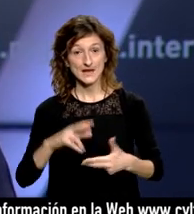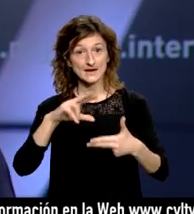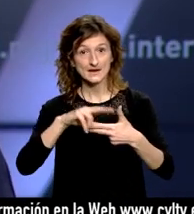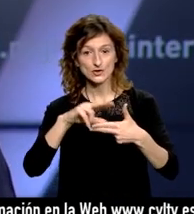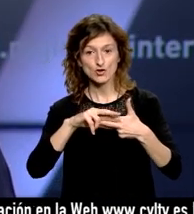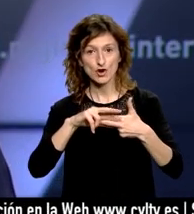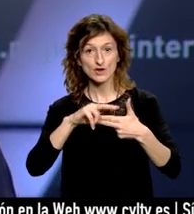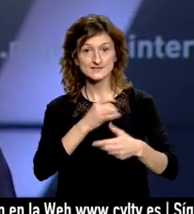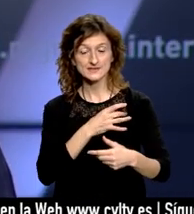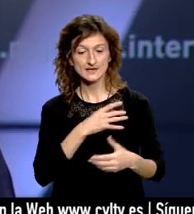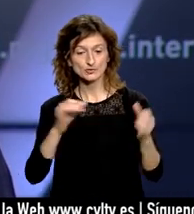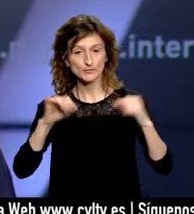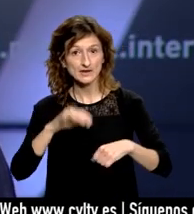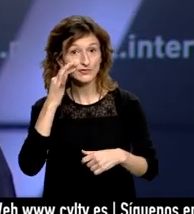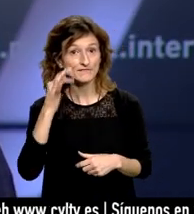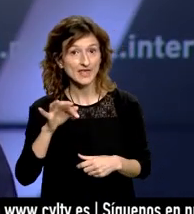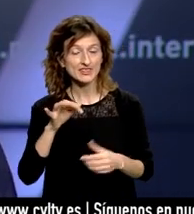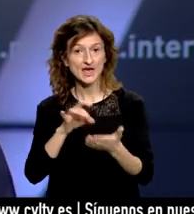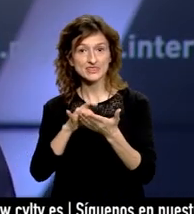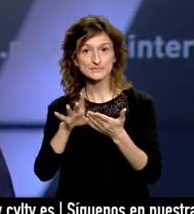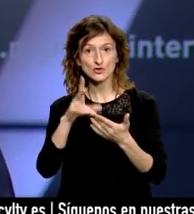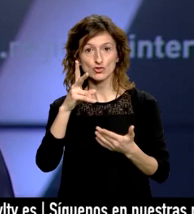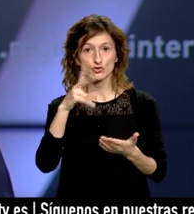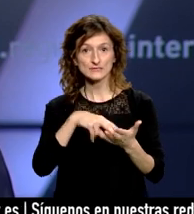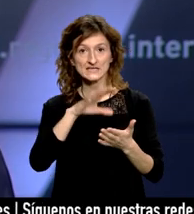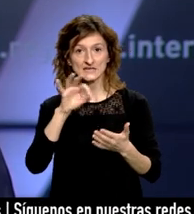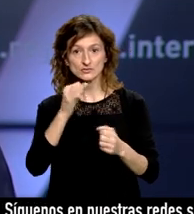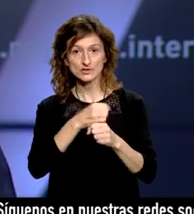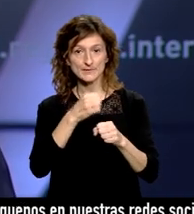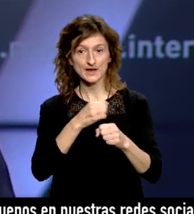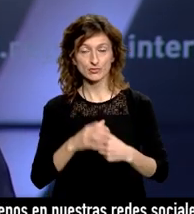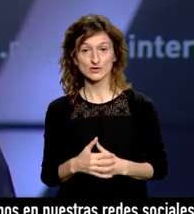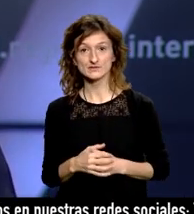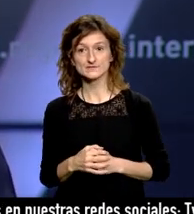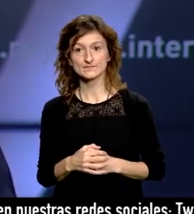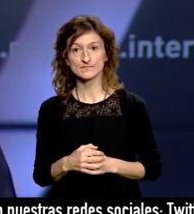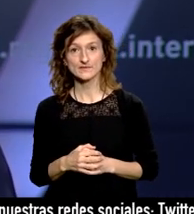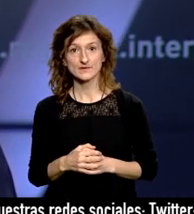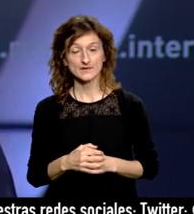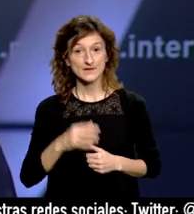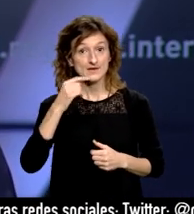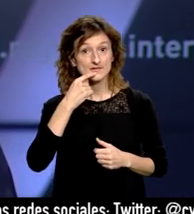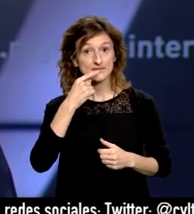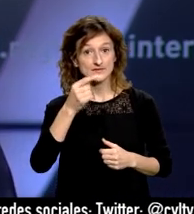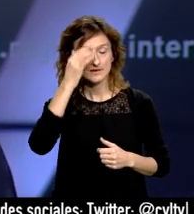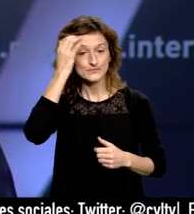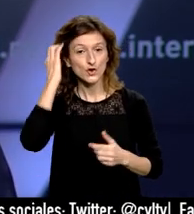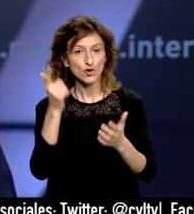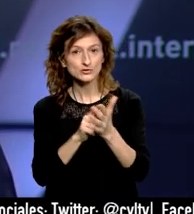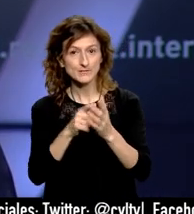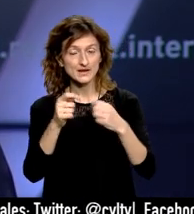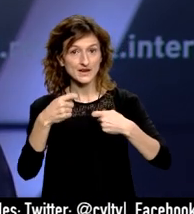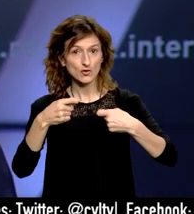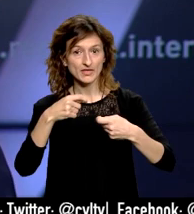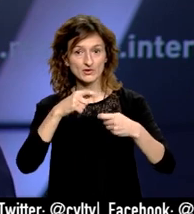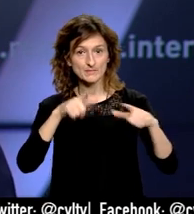Renault ha pactado con los sindicatos en Francia el despido de 2.500 trabajadores. Se ha conocido en el día en el que se han retomado las